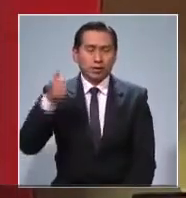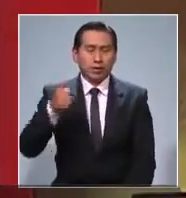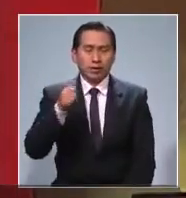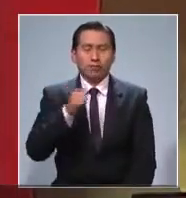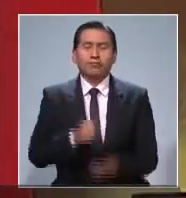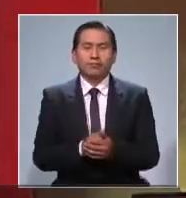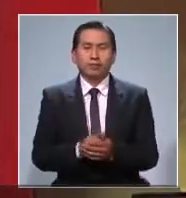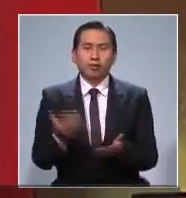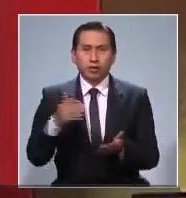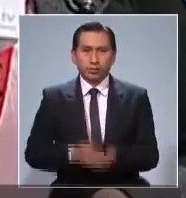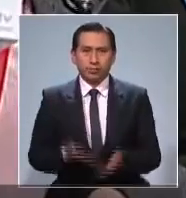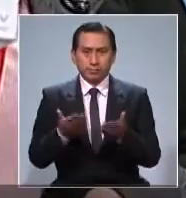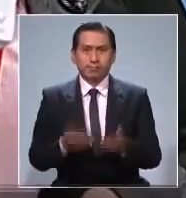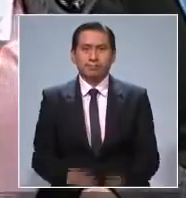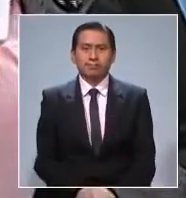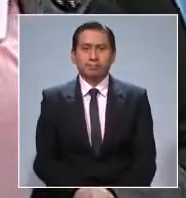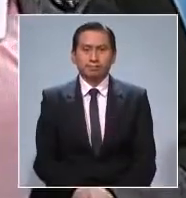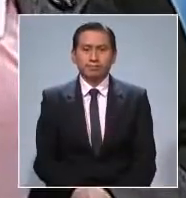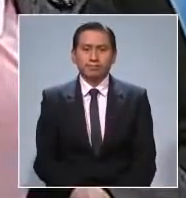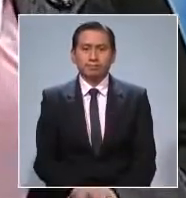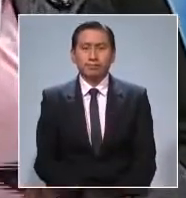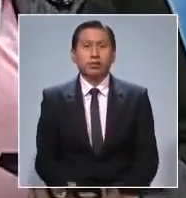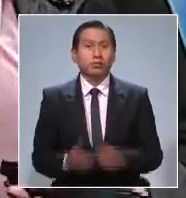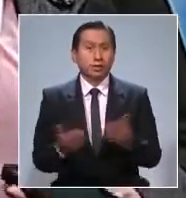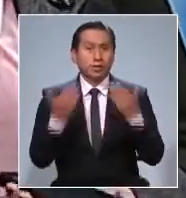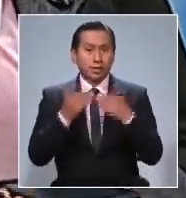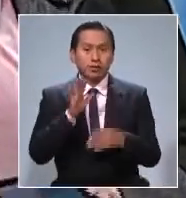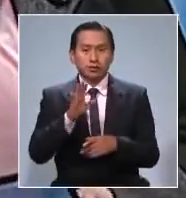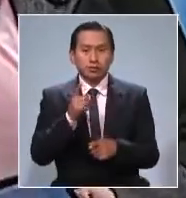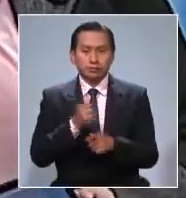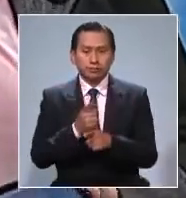Con ese informe, retorno a Estudios Centrales. Muchas gracias. Le decimos a nuestra compañera